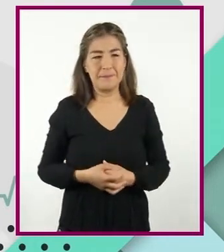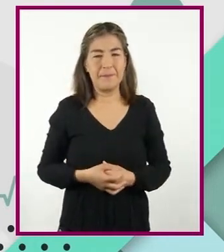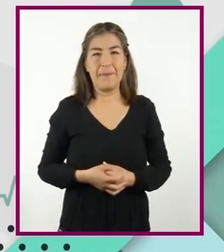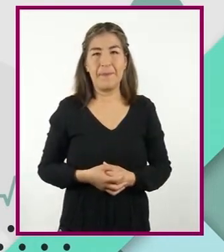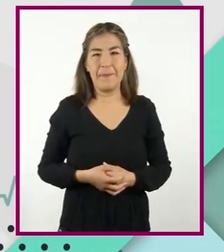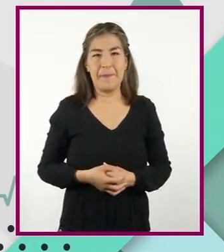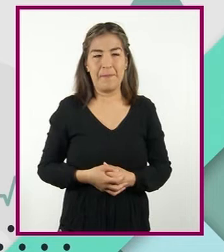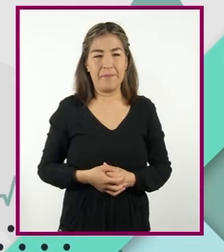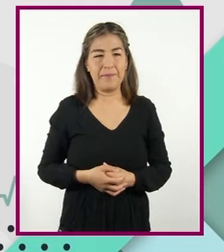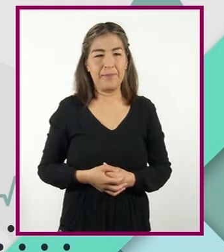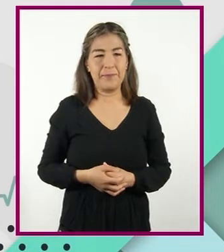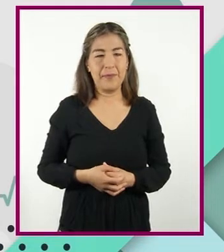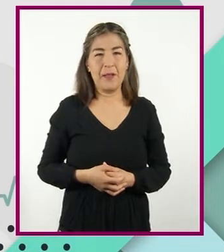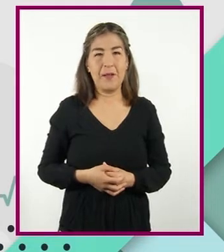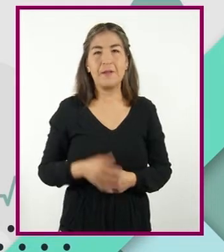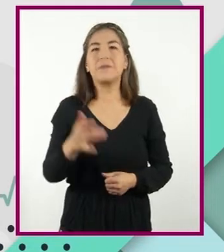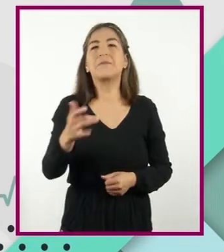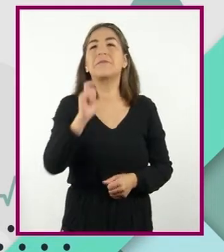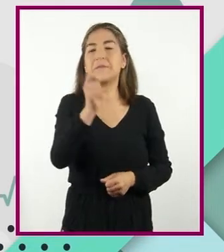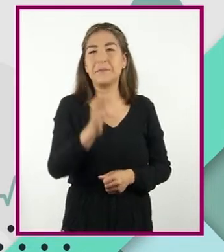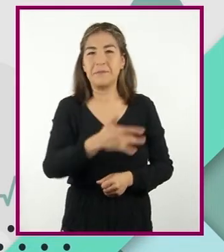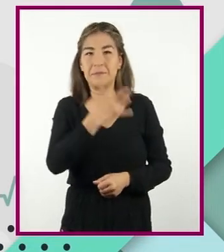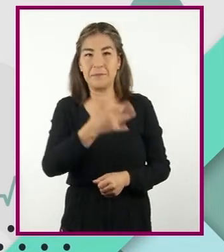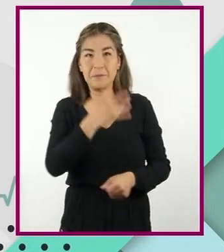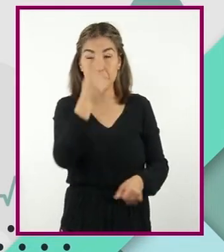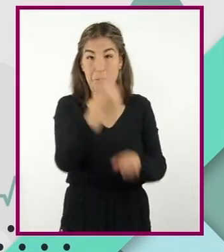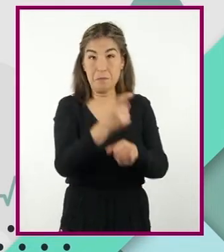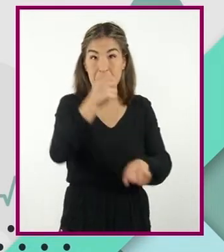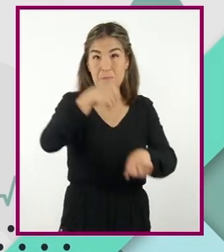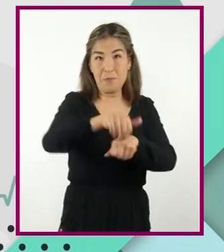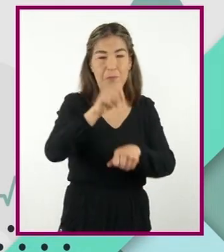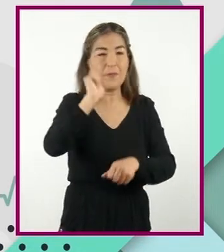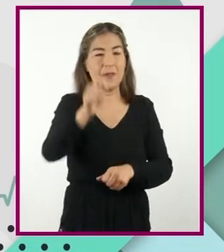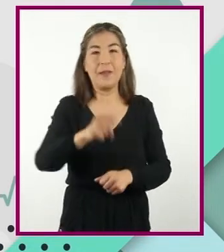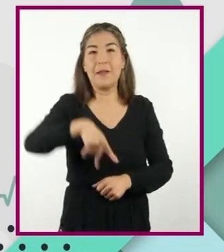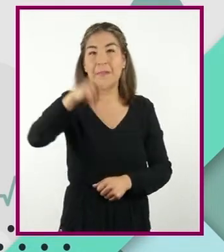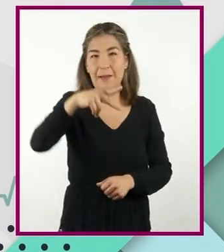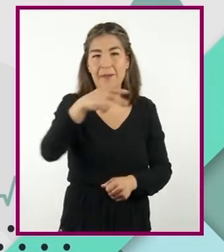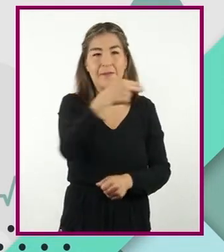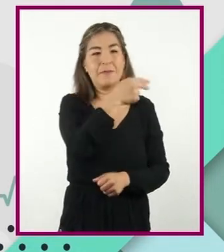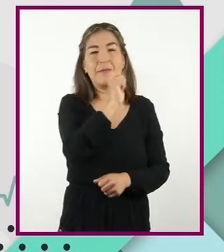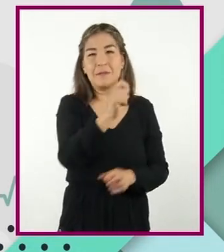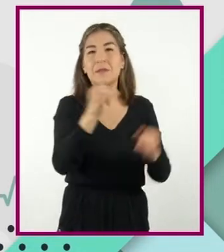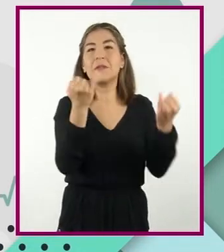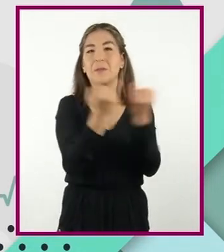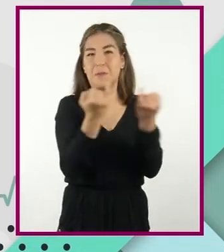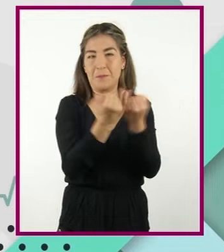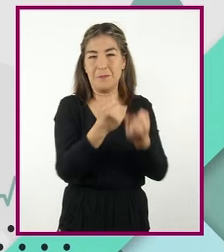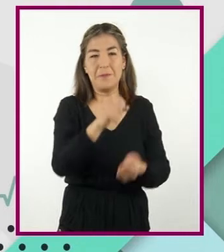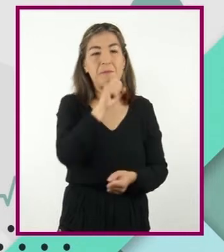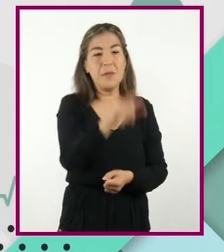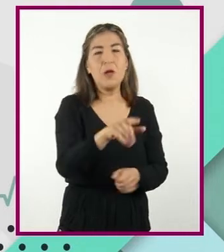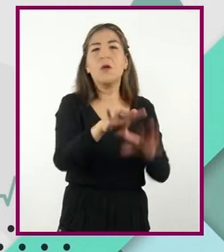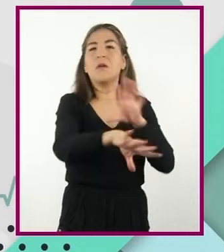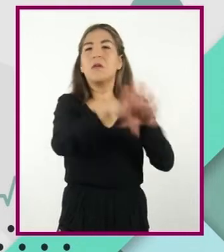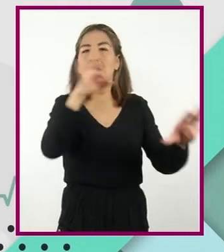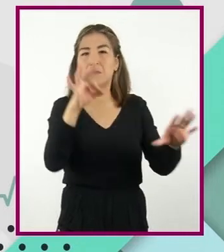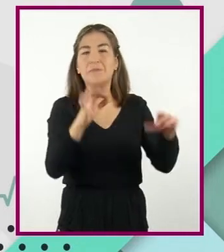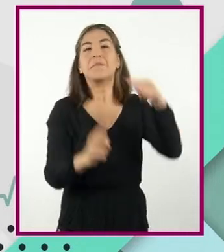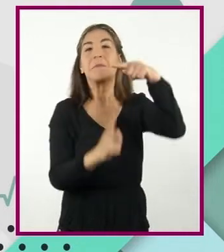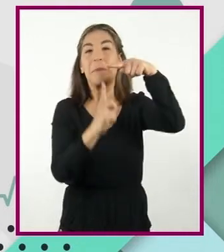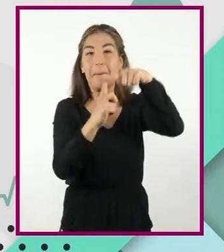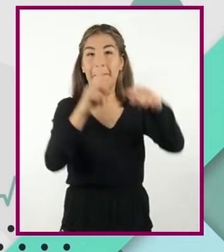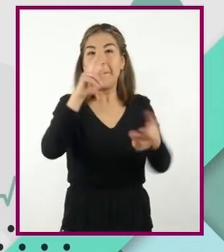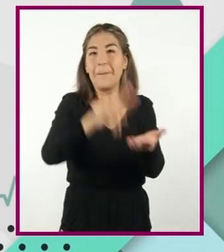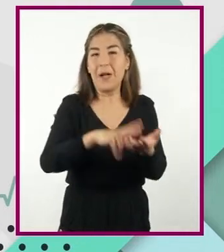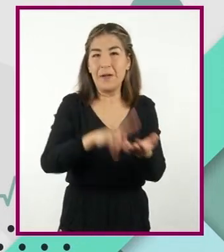Considerando que, con la primera razón, se calcula la constante de proporcionalidad. K se obtiene al dividir el valor de